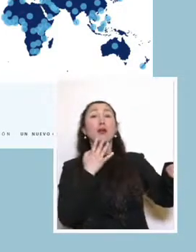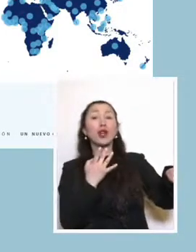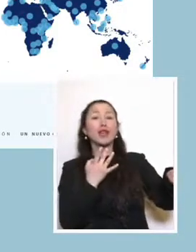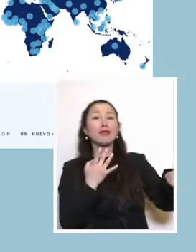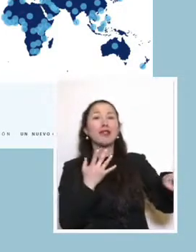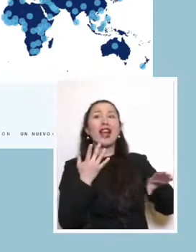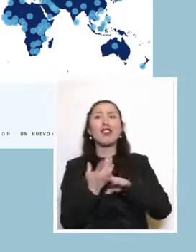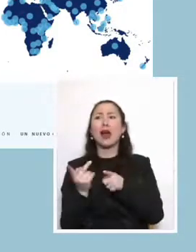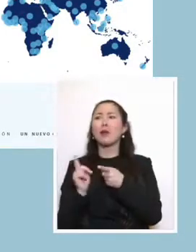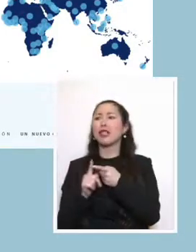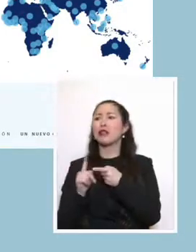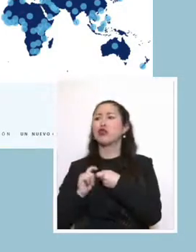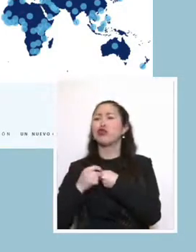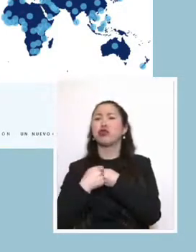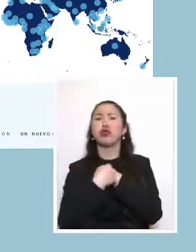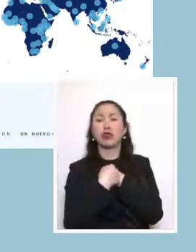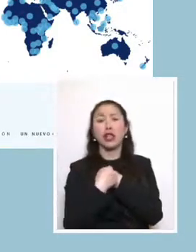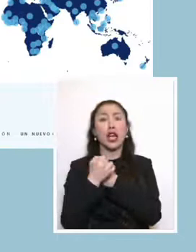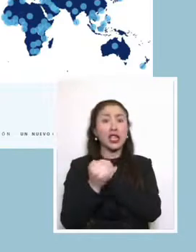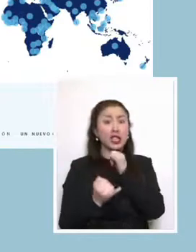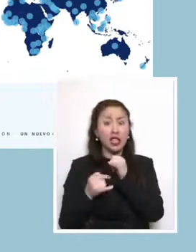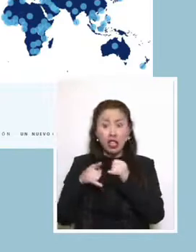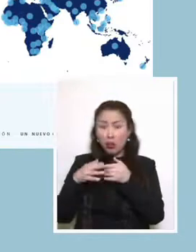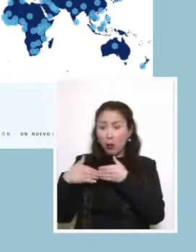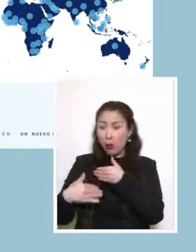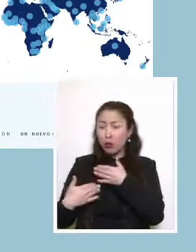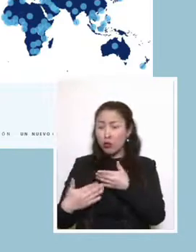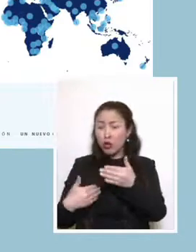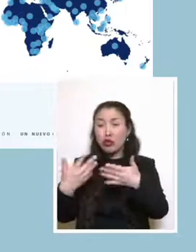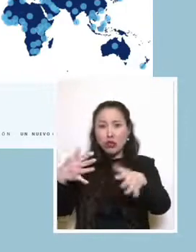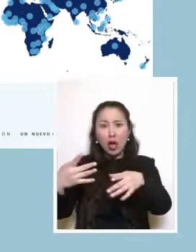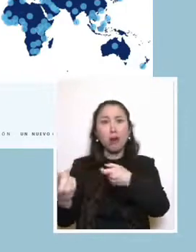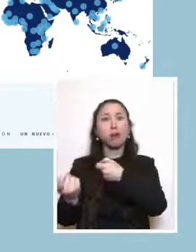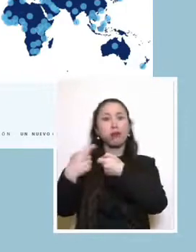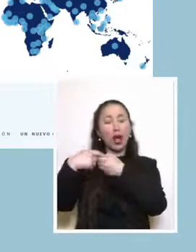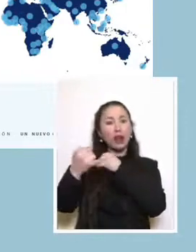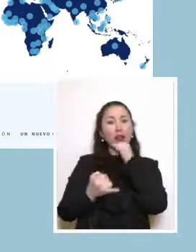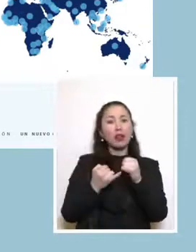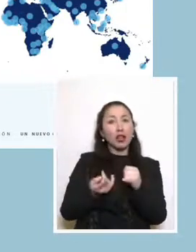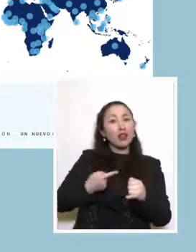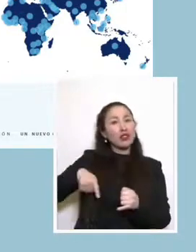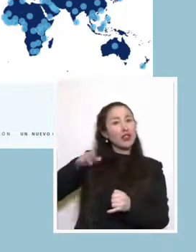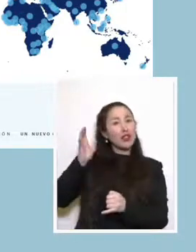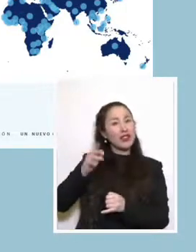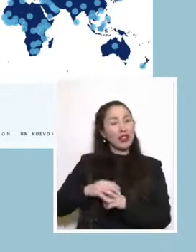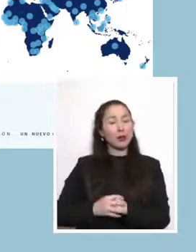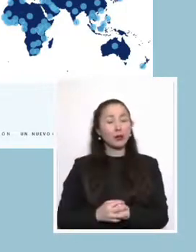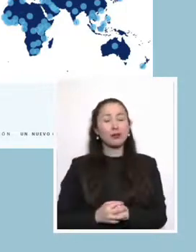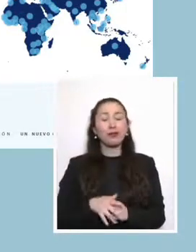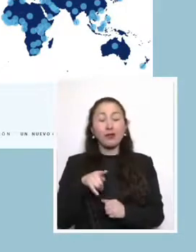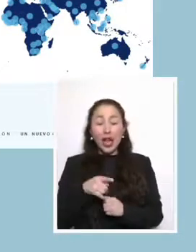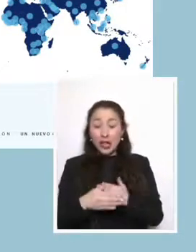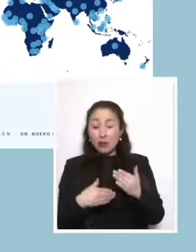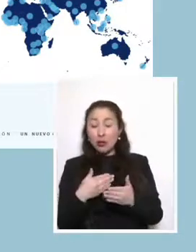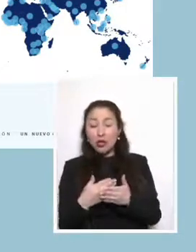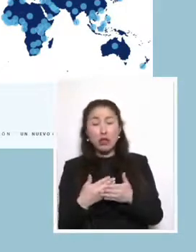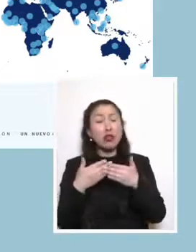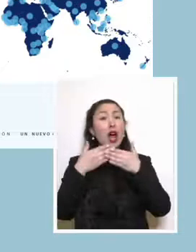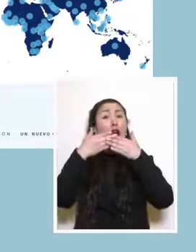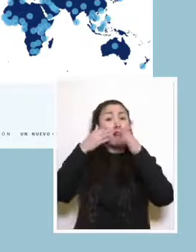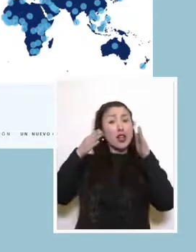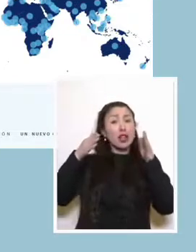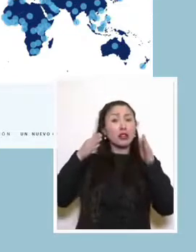mucha participación virtual en estos procesos. Este proceso de consultación abierto y amplio involucró